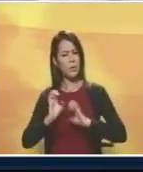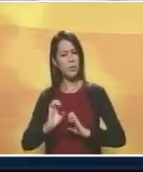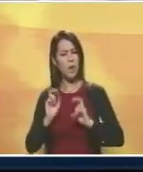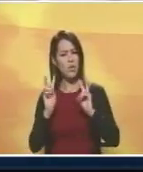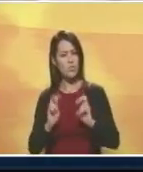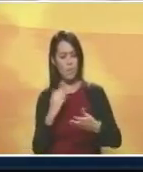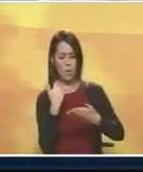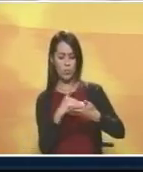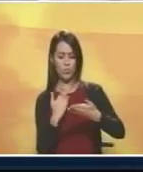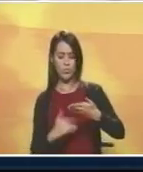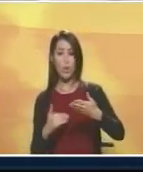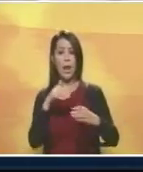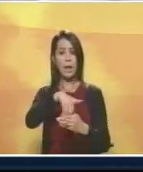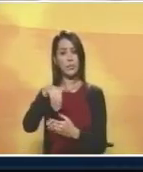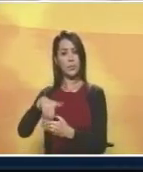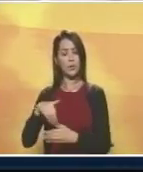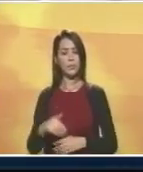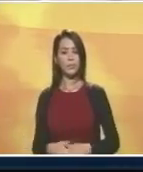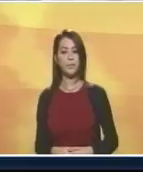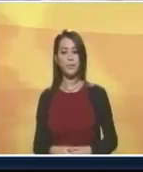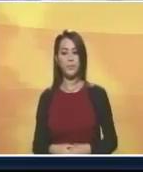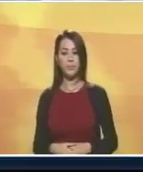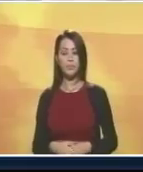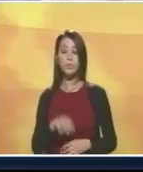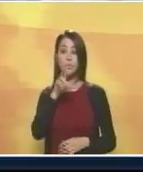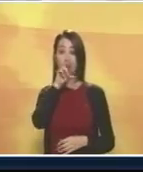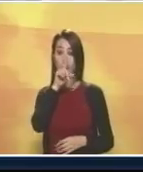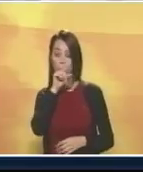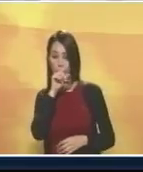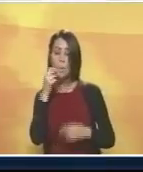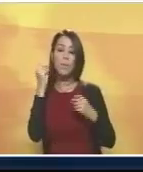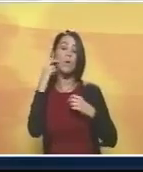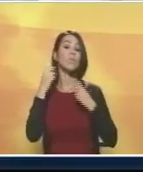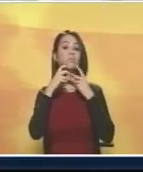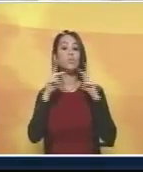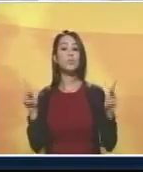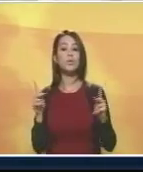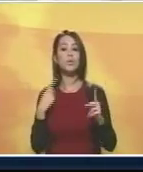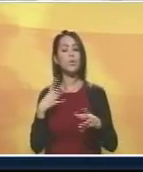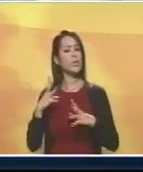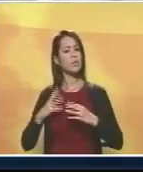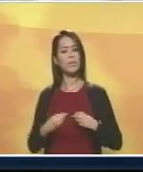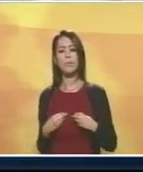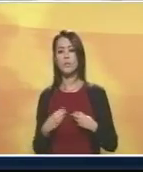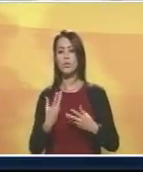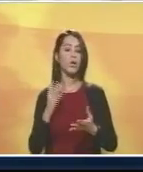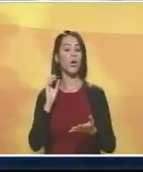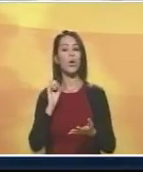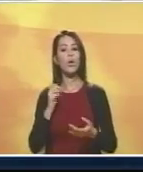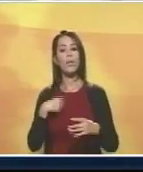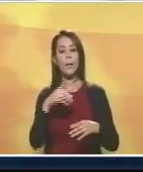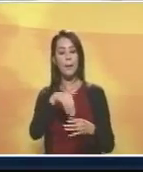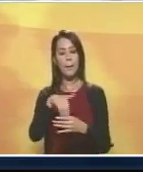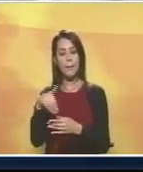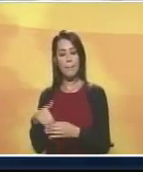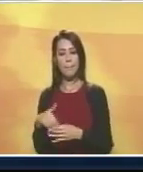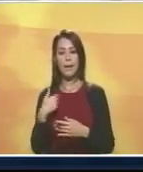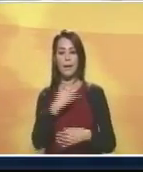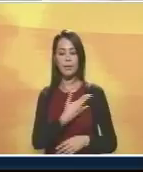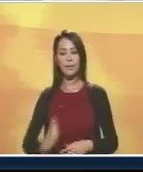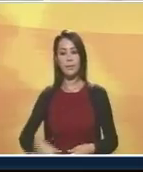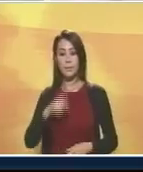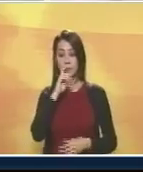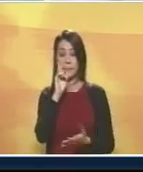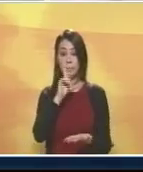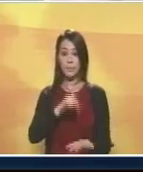un nuevo cronograma electoral. A través de su cuenta en Twitter, Morales rechazó que se cancelara la invitación al presidente Nicolás Maduro para